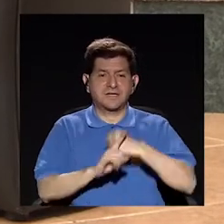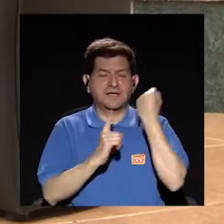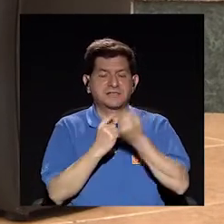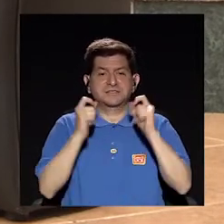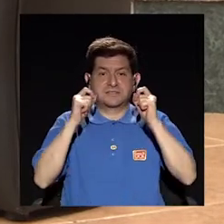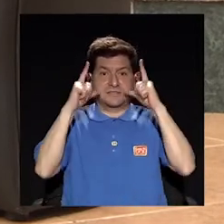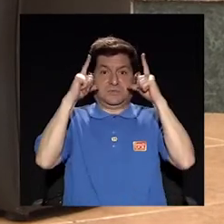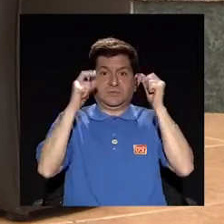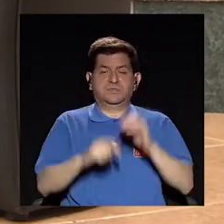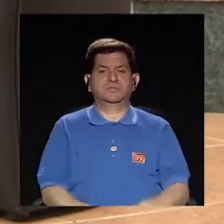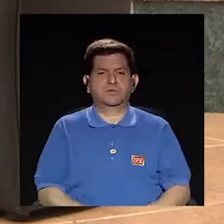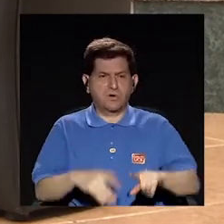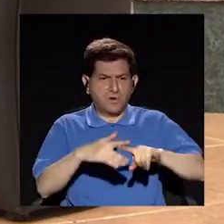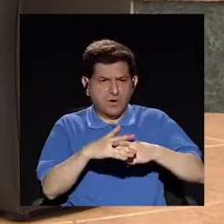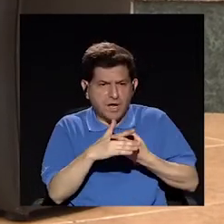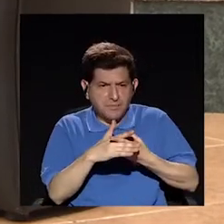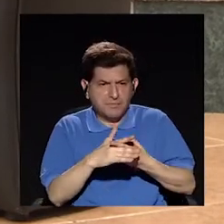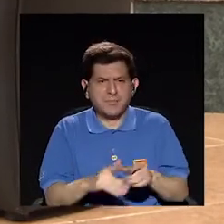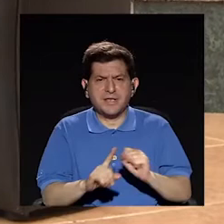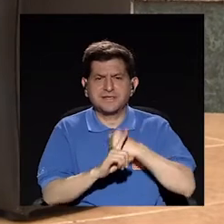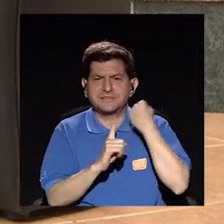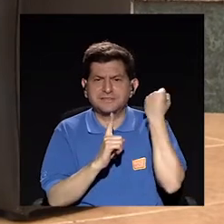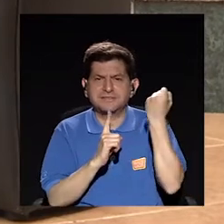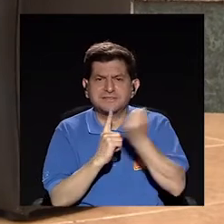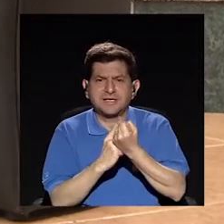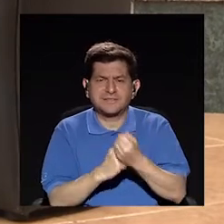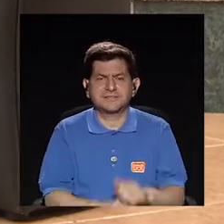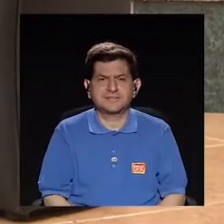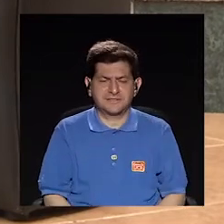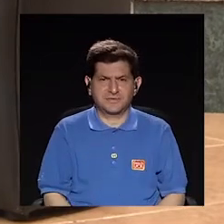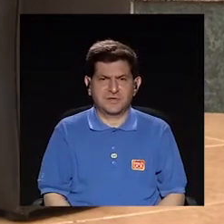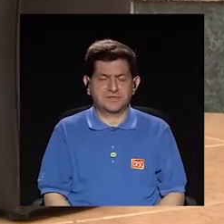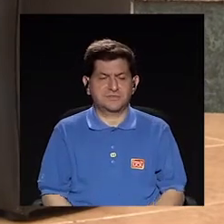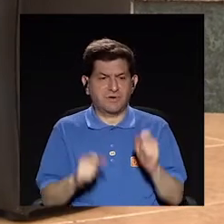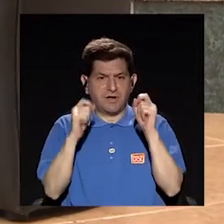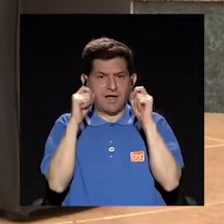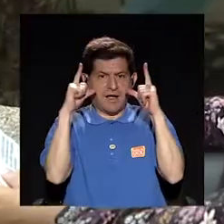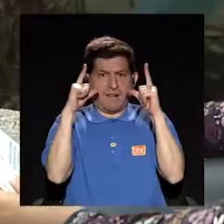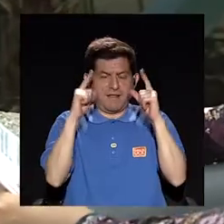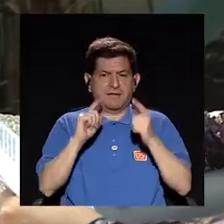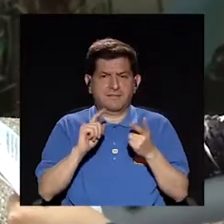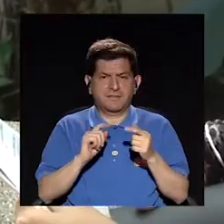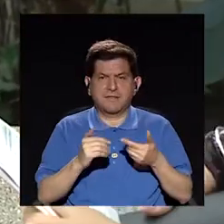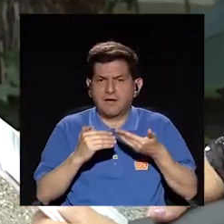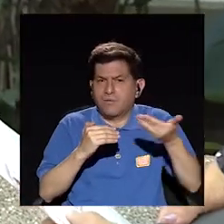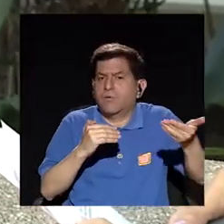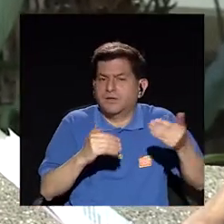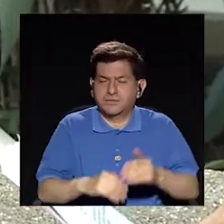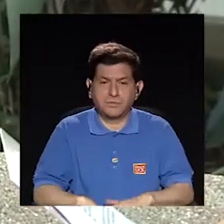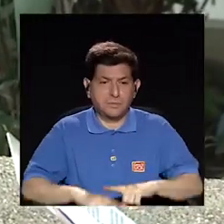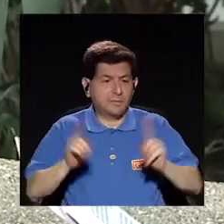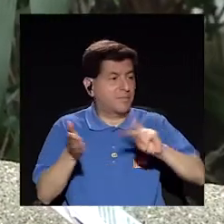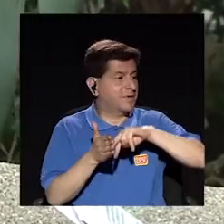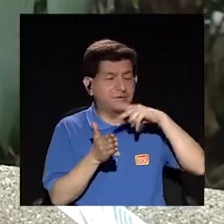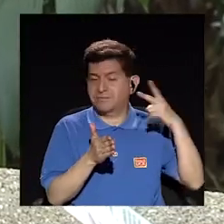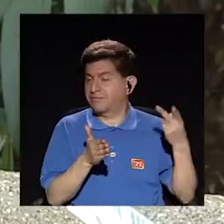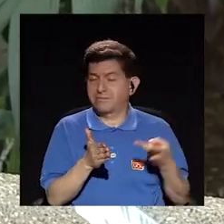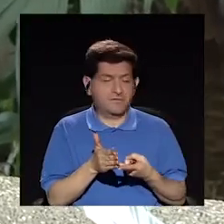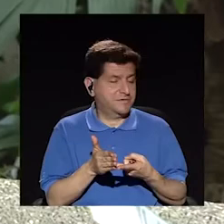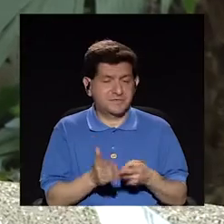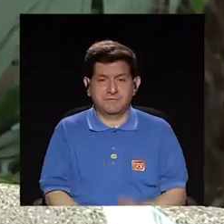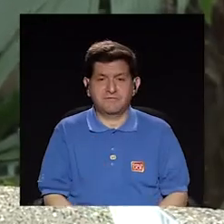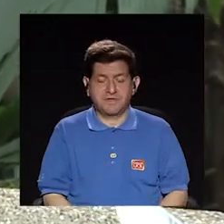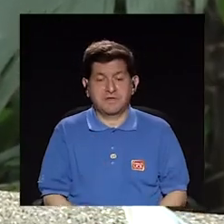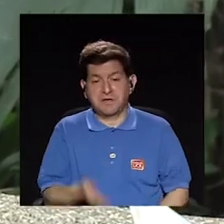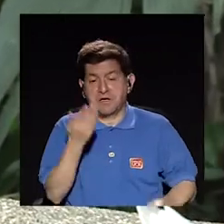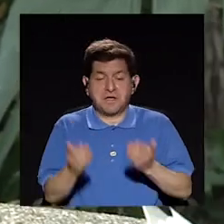alerta. Eso que nosotros decimos, comenzó a prenderse la luz roja de alerta, ¿verdad? Sin embargo, no quiere decir que